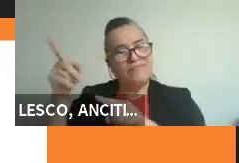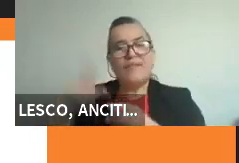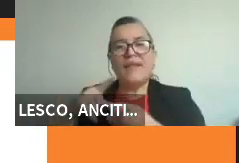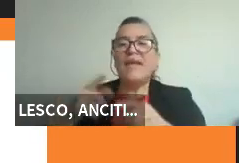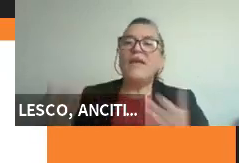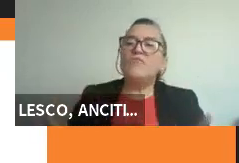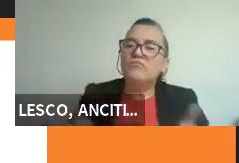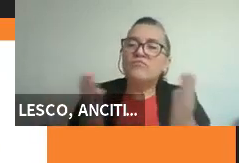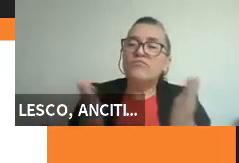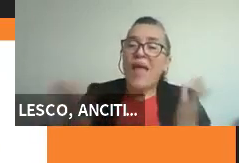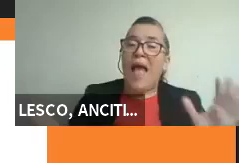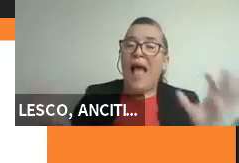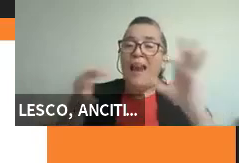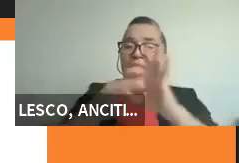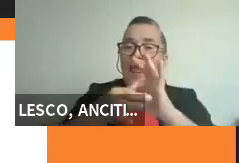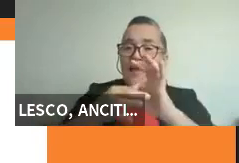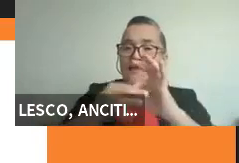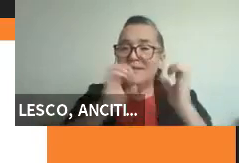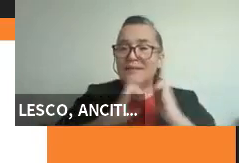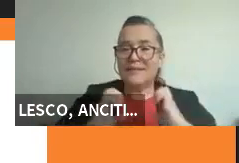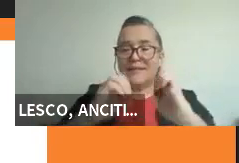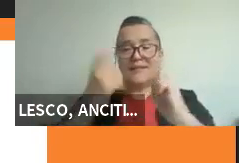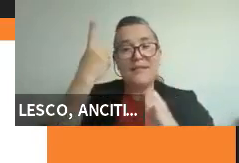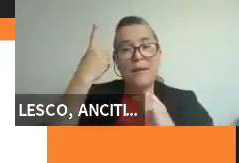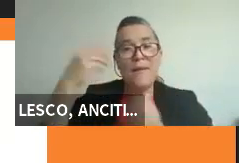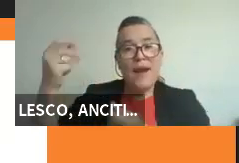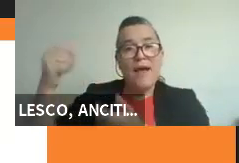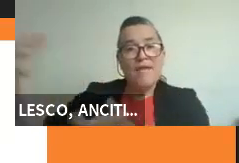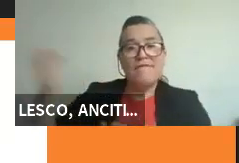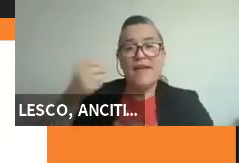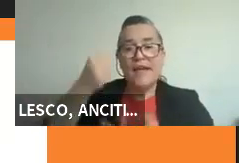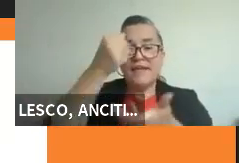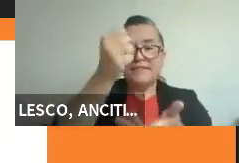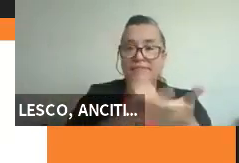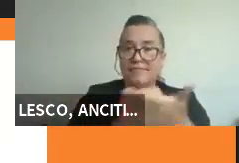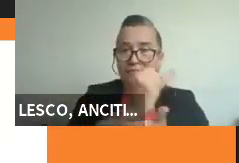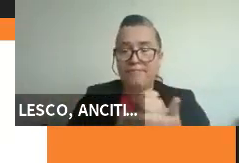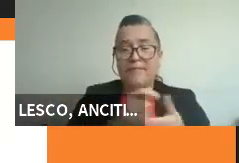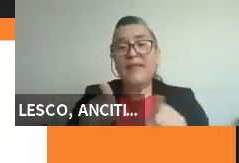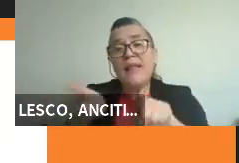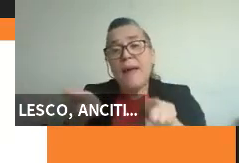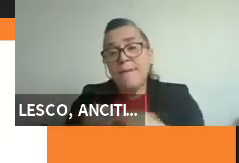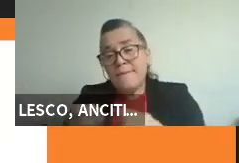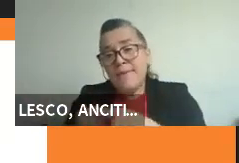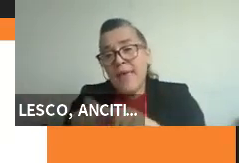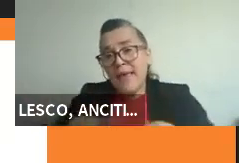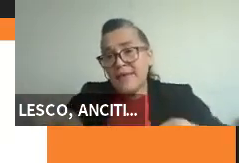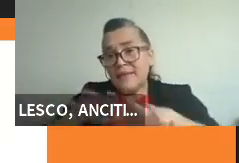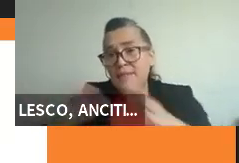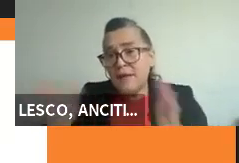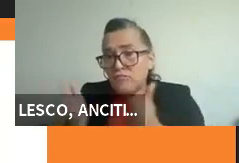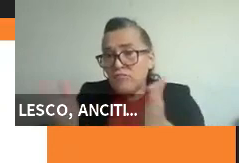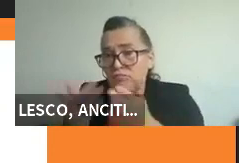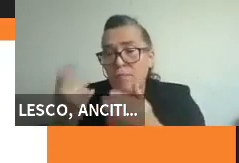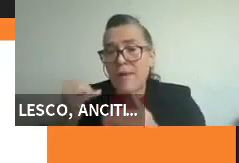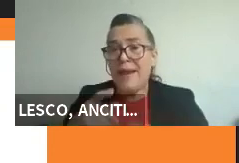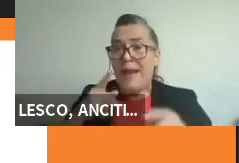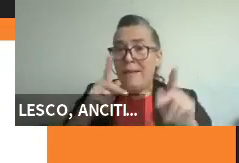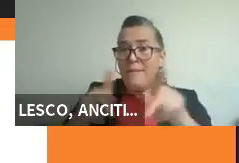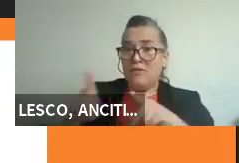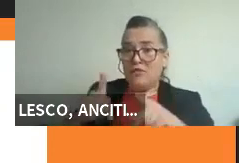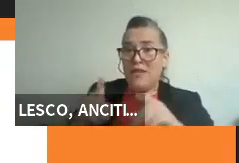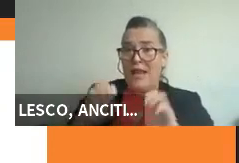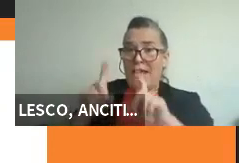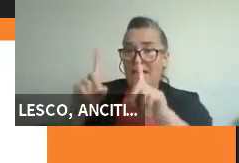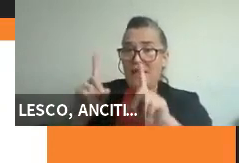estratégicas para el financiamiento de la investigación espacios de gestión que ayuden al personal académico acceder a fondos de investigación